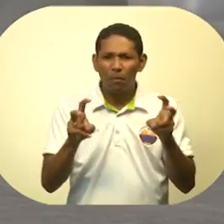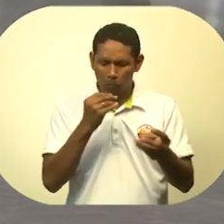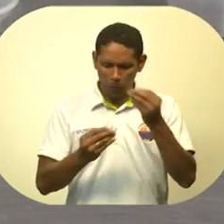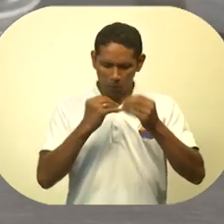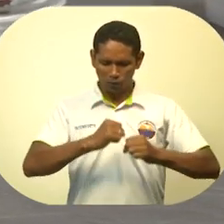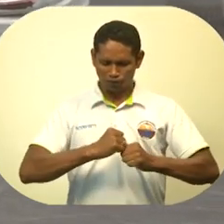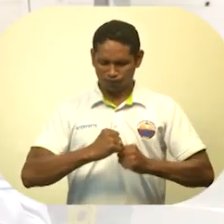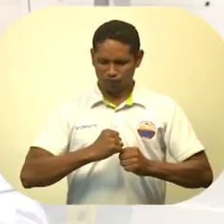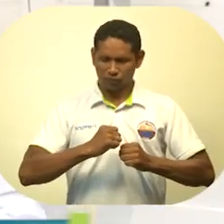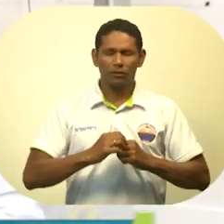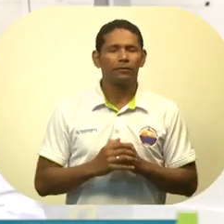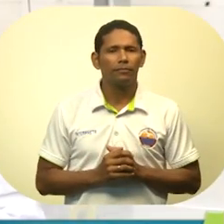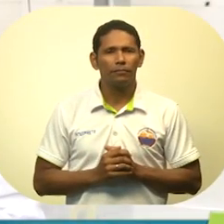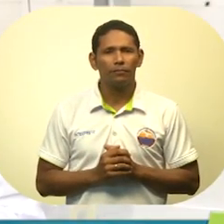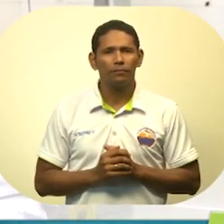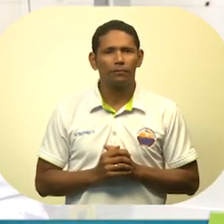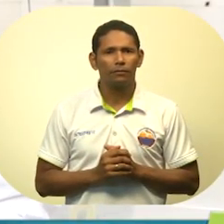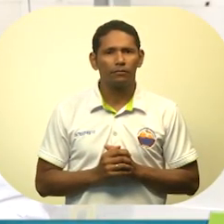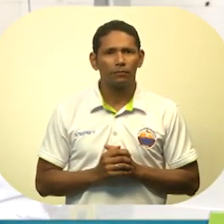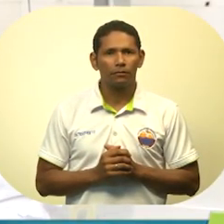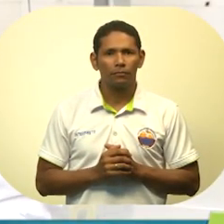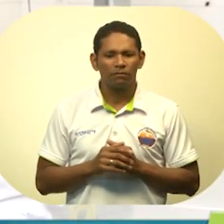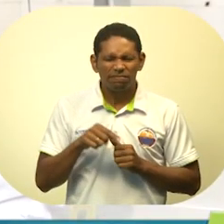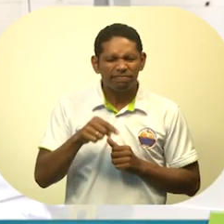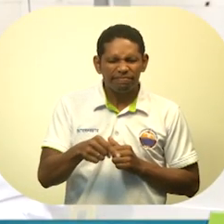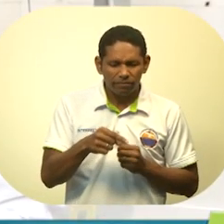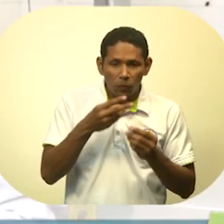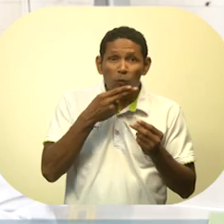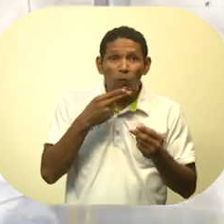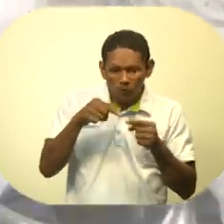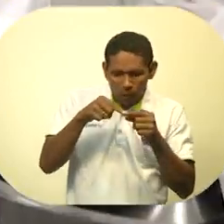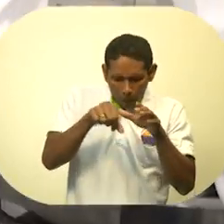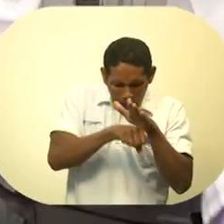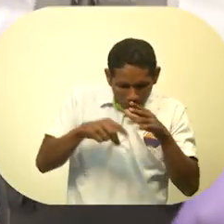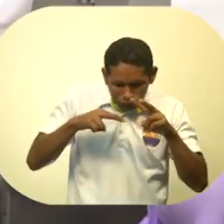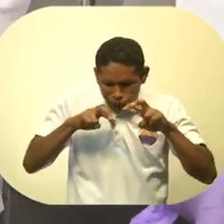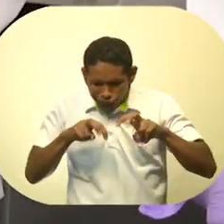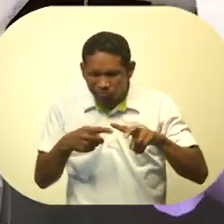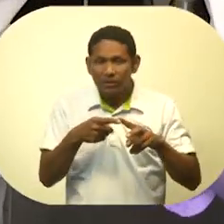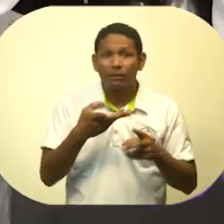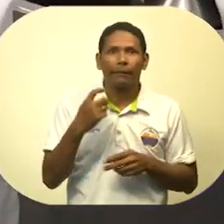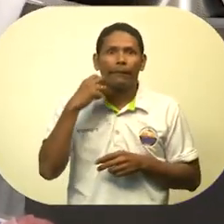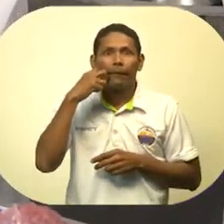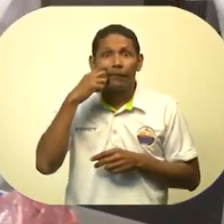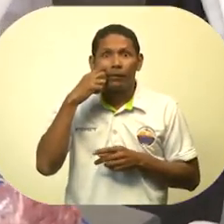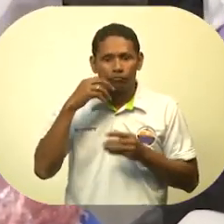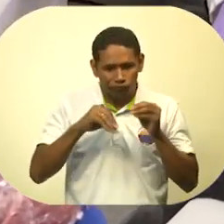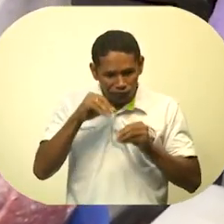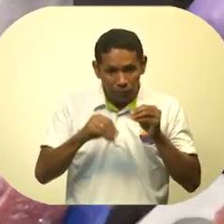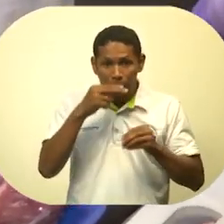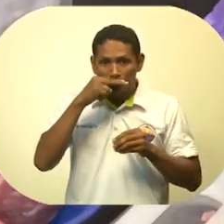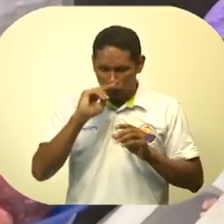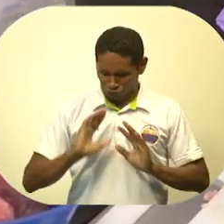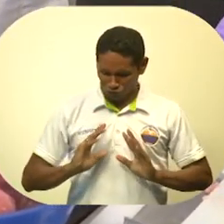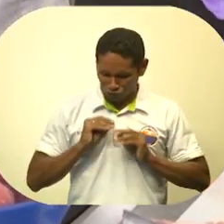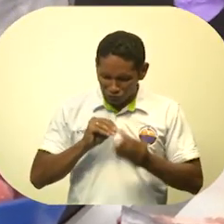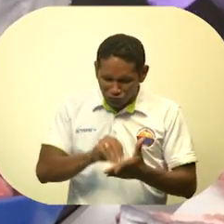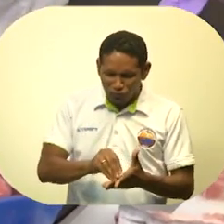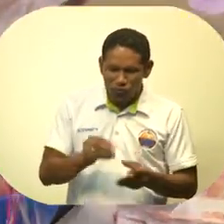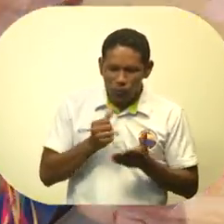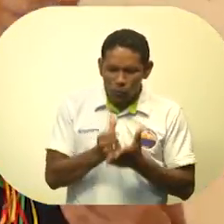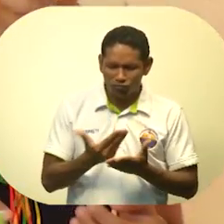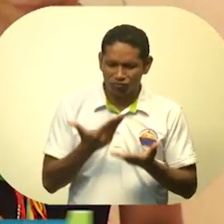tema nutricional. Proviene de una proteína cárnica. Tiene mucho valor, sobre todo para el crecimiento en los